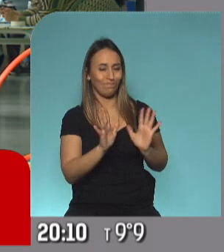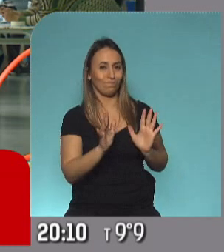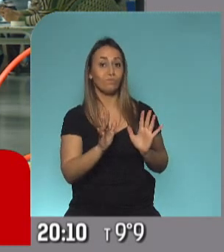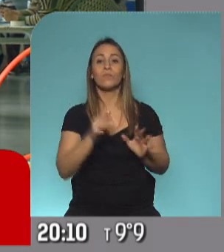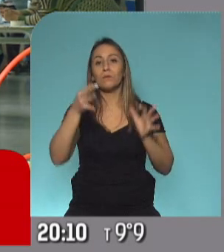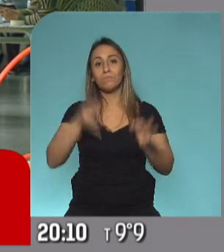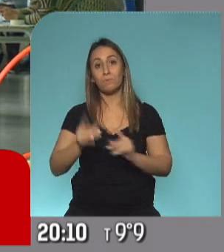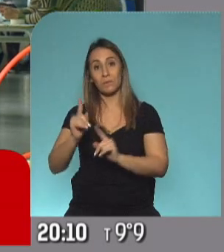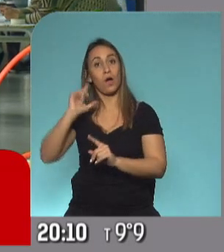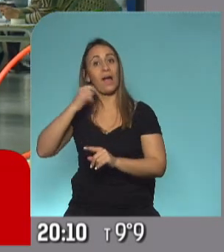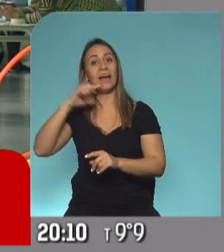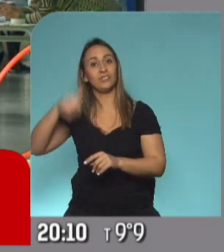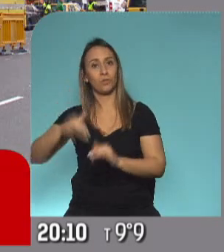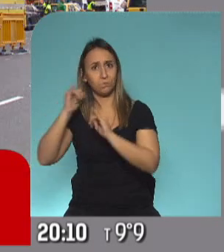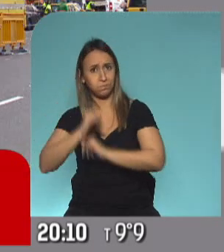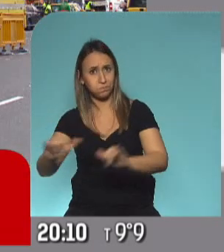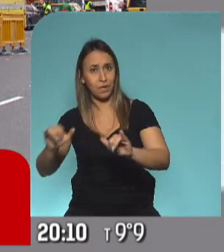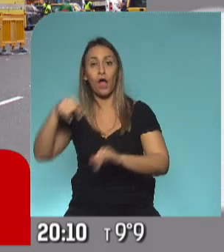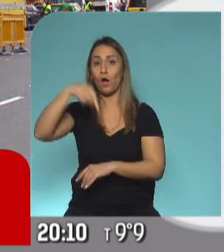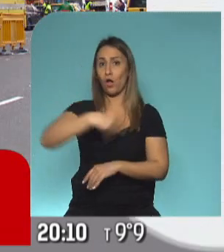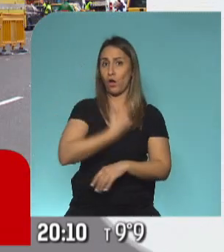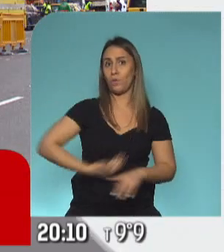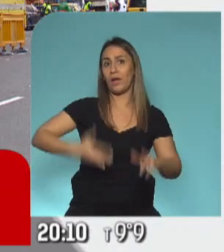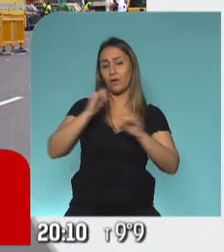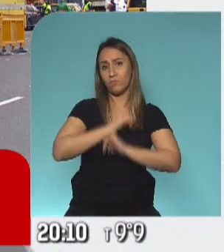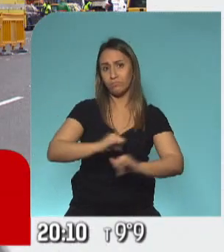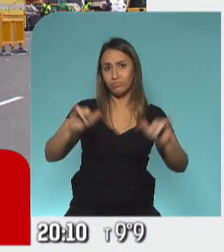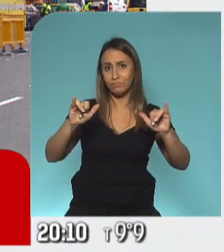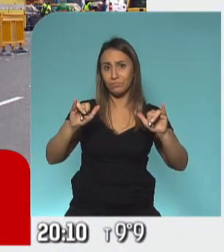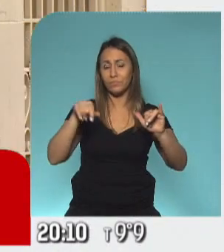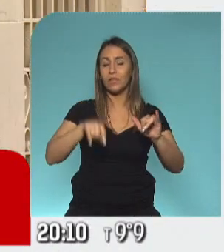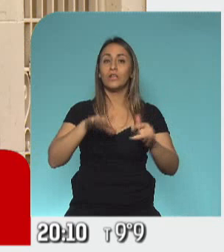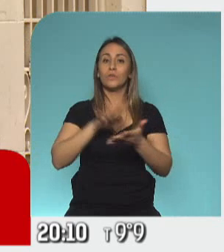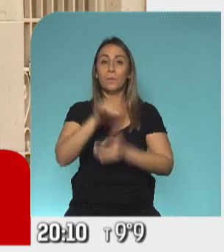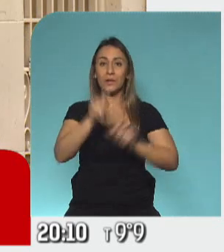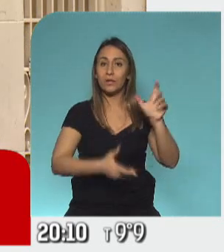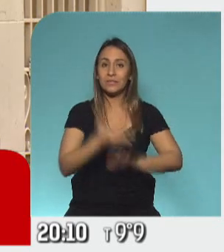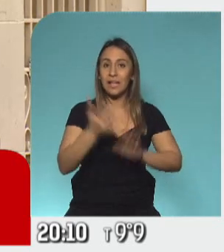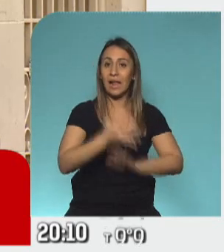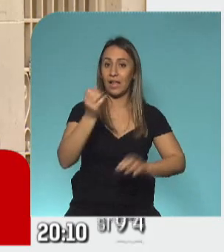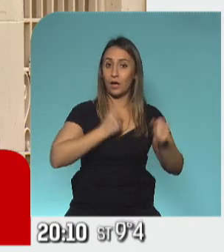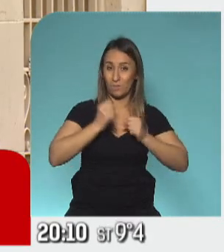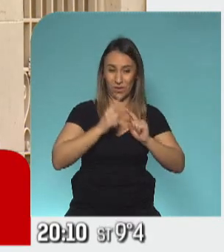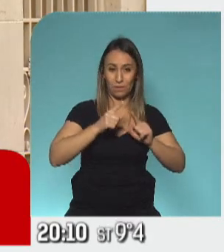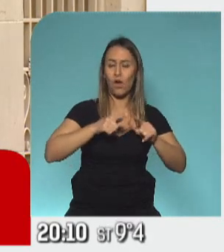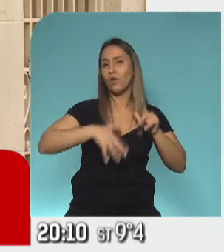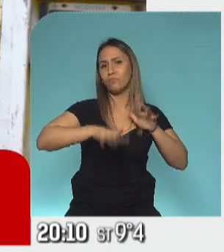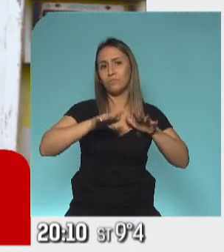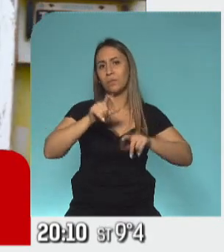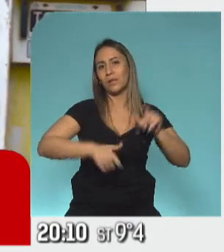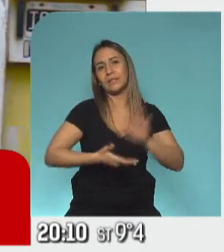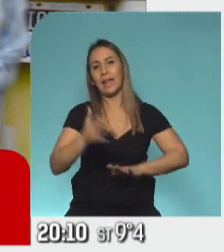atrás, o al menos esto es lo que daban a entender hoy desde el gobierno, con el tema de quienes salen a correr, los runners y los no runners, los que salen